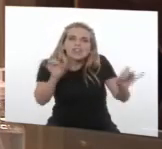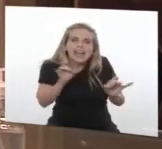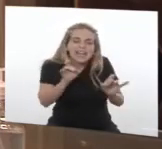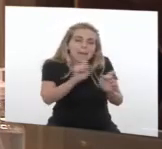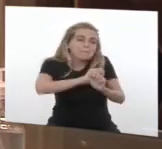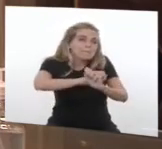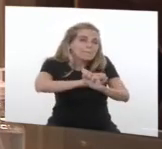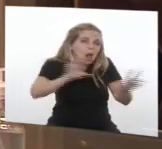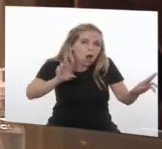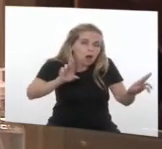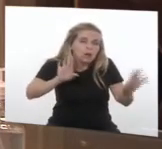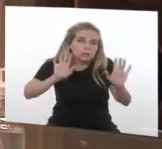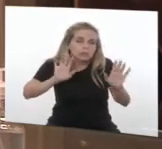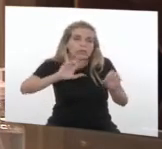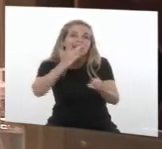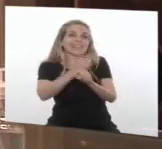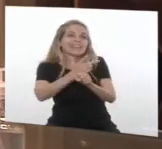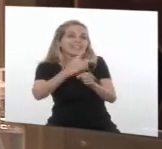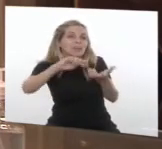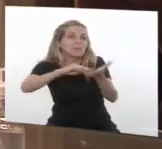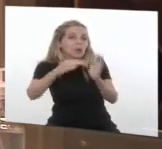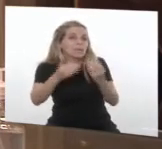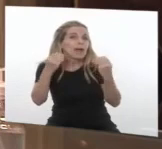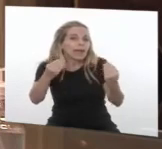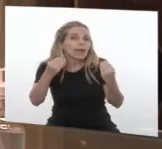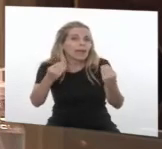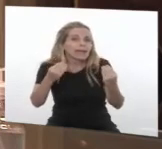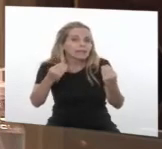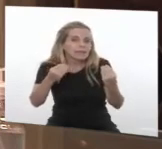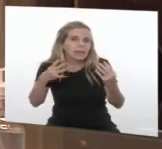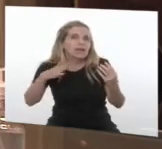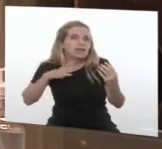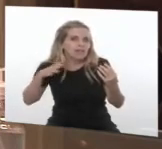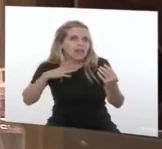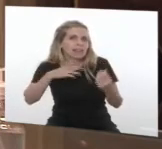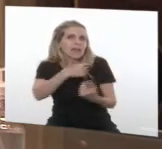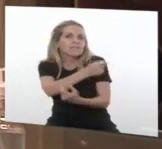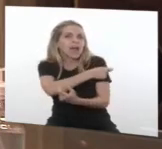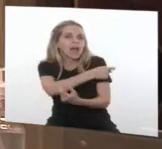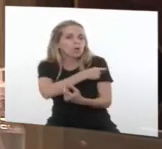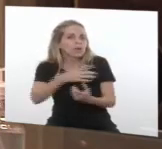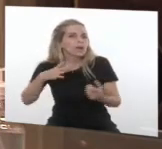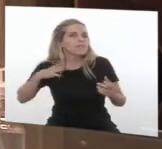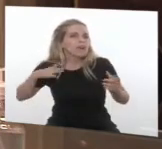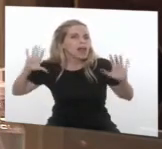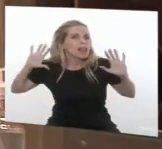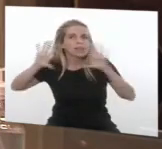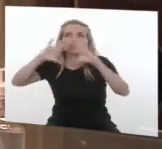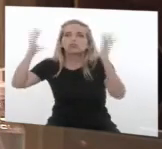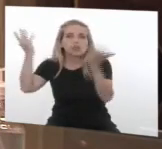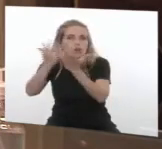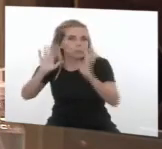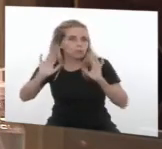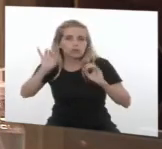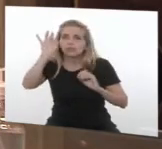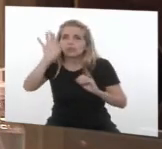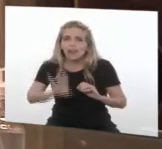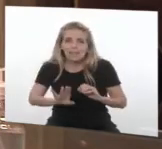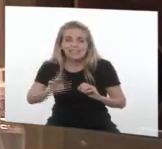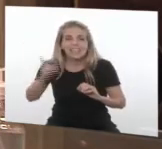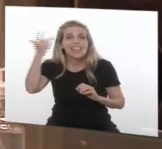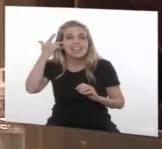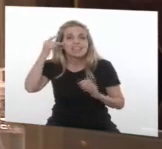queremos seguir teniendo actividades como uno quiere tener, de poder salir a caminar, de poder ir